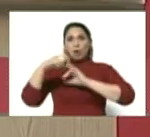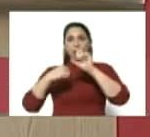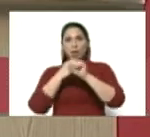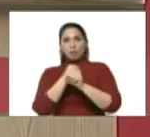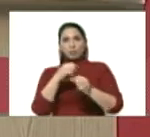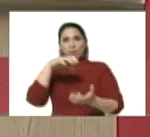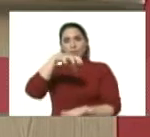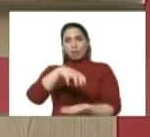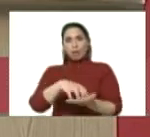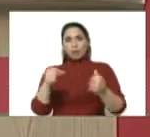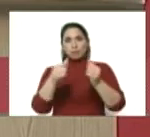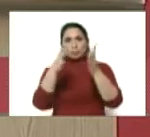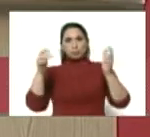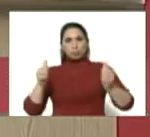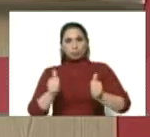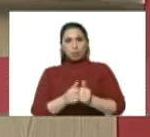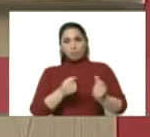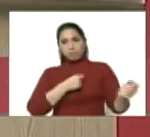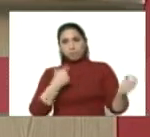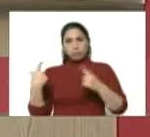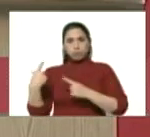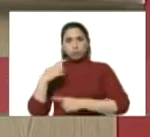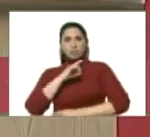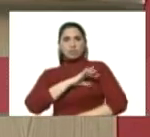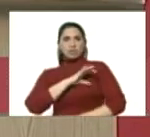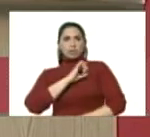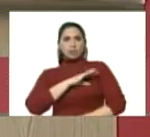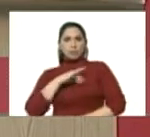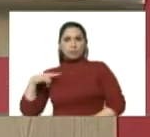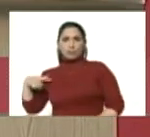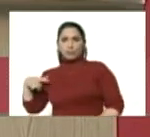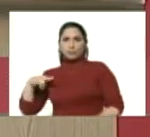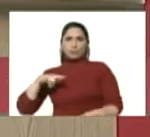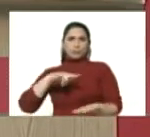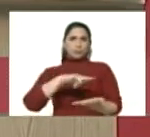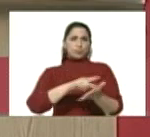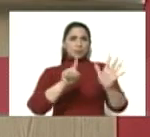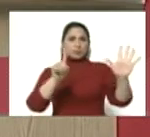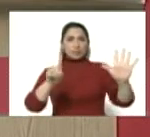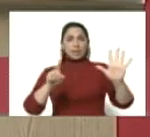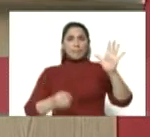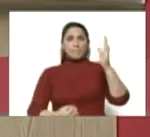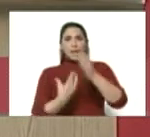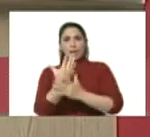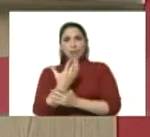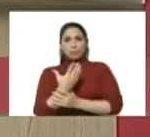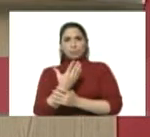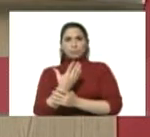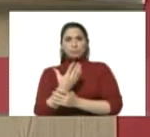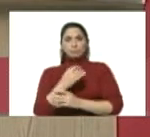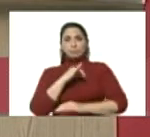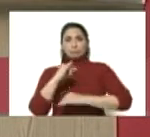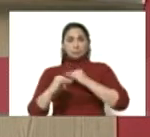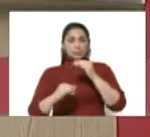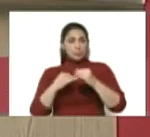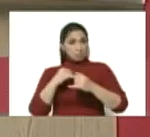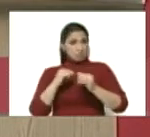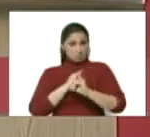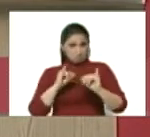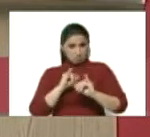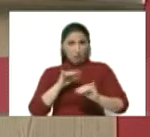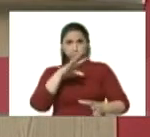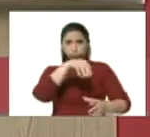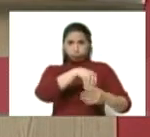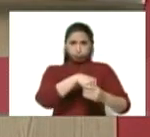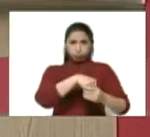Anzoátegui. Fue repatriada de Chile en el vuelo del 6 de mayo, estaba haciendo, cumpliendo su protocolo de